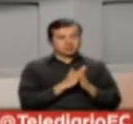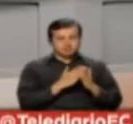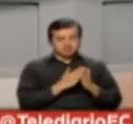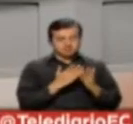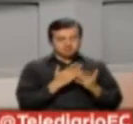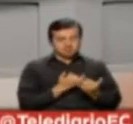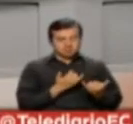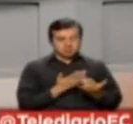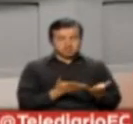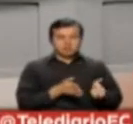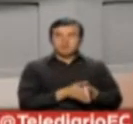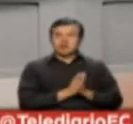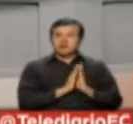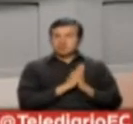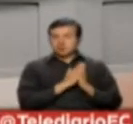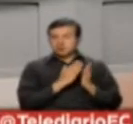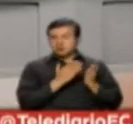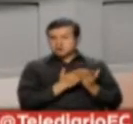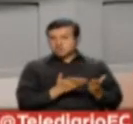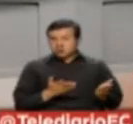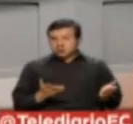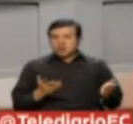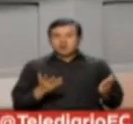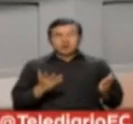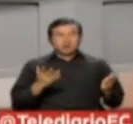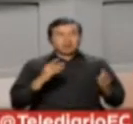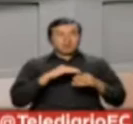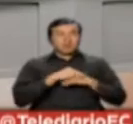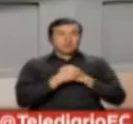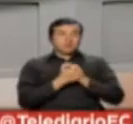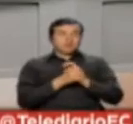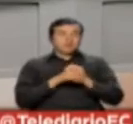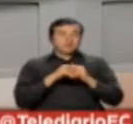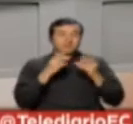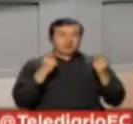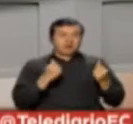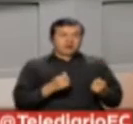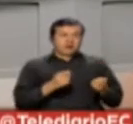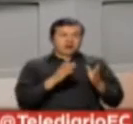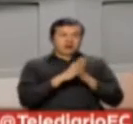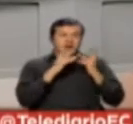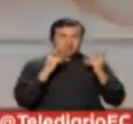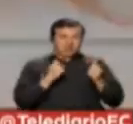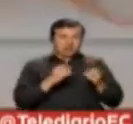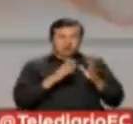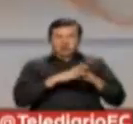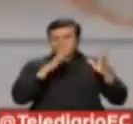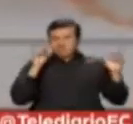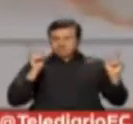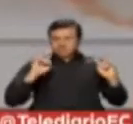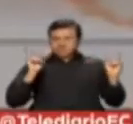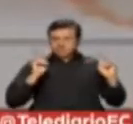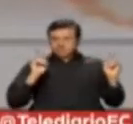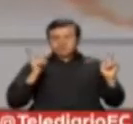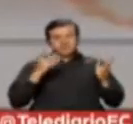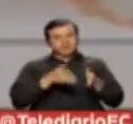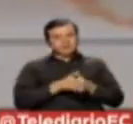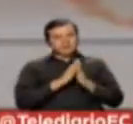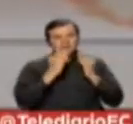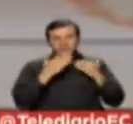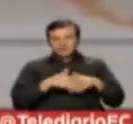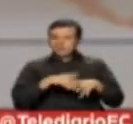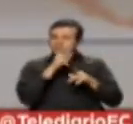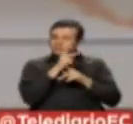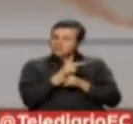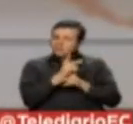lo que estamos pidiendo es que no que no haya un abuso y no haya un gasto innecesario de los textos escolares hemos pedido que se